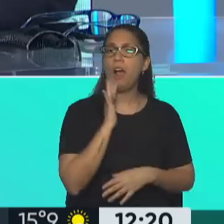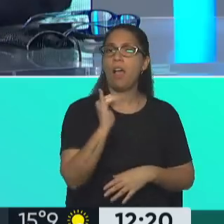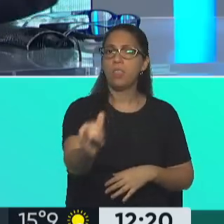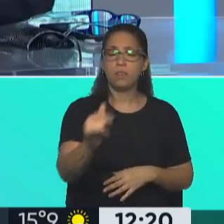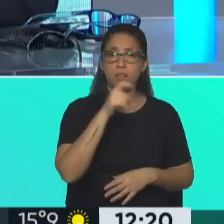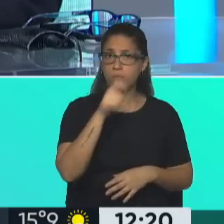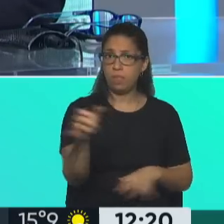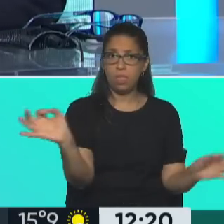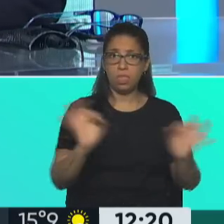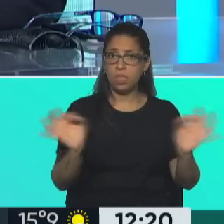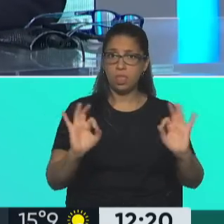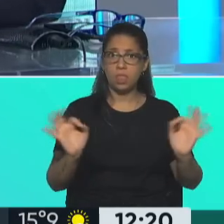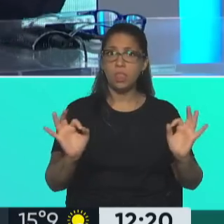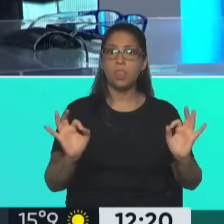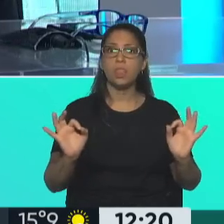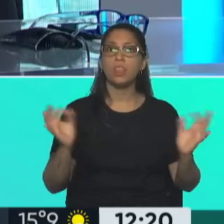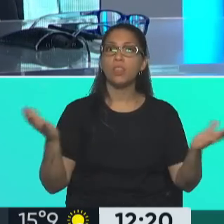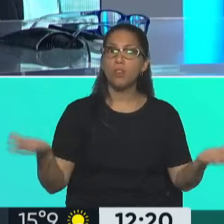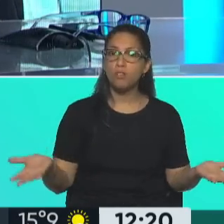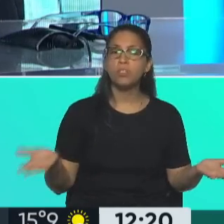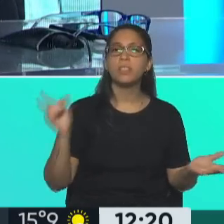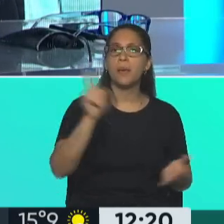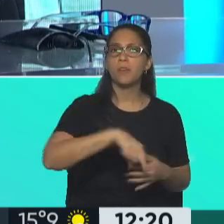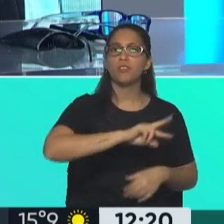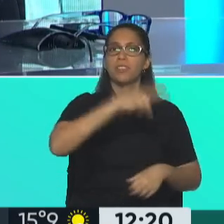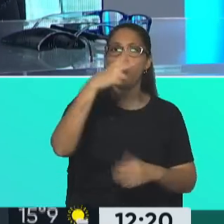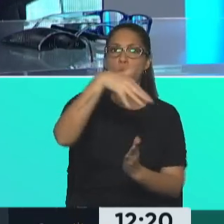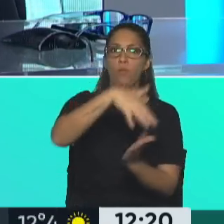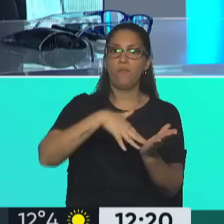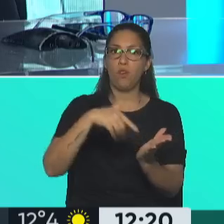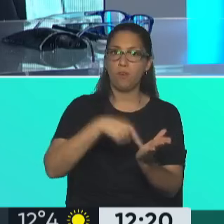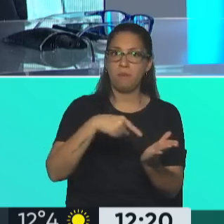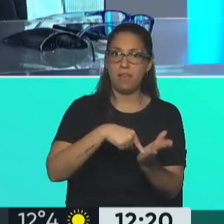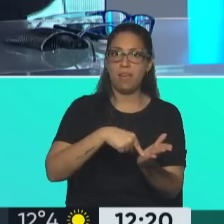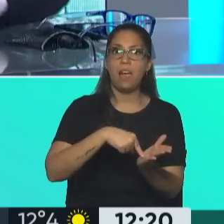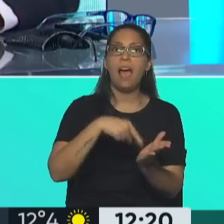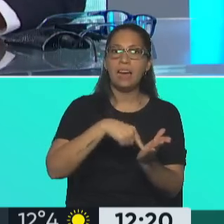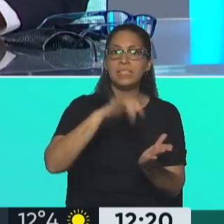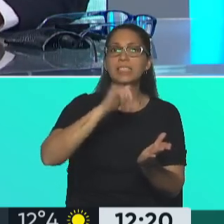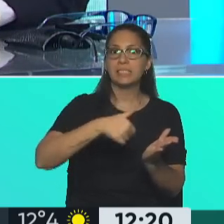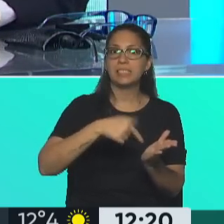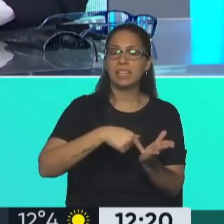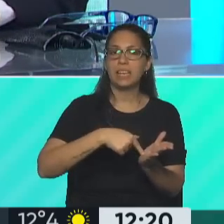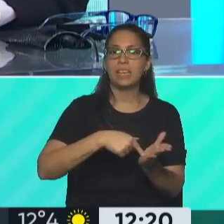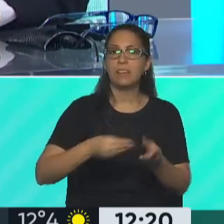la respuesta. Por lo tanto, se emitió este segundo informe donde ya sí